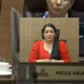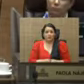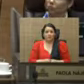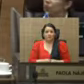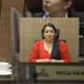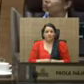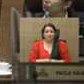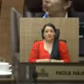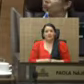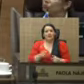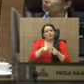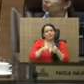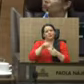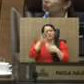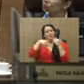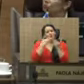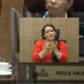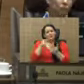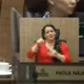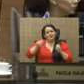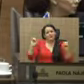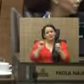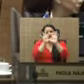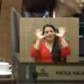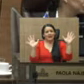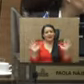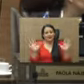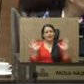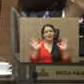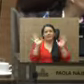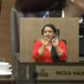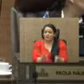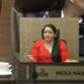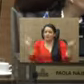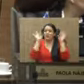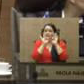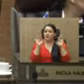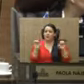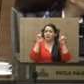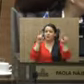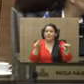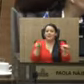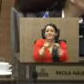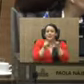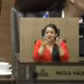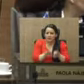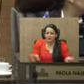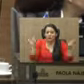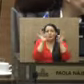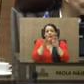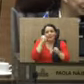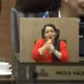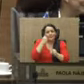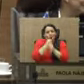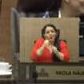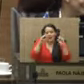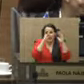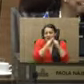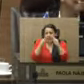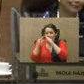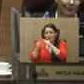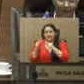estamos claros de la relevancia de la educación y también de la importancia y de la labor de las casas de